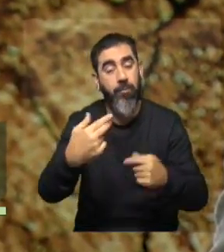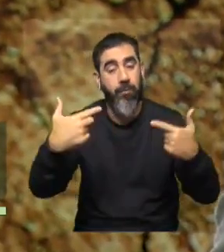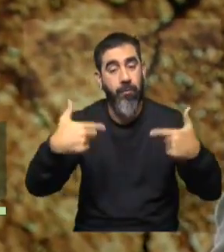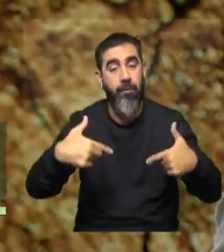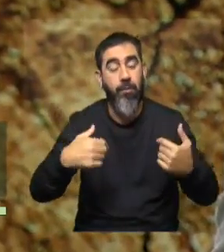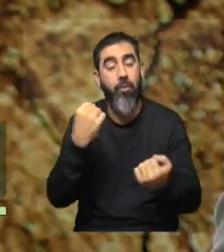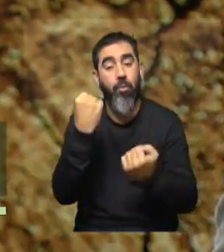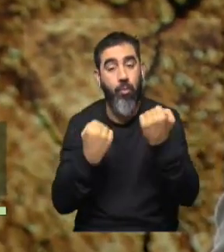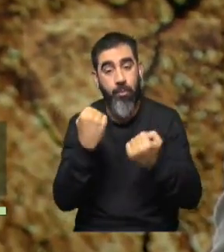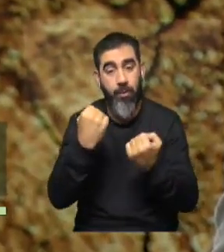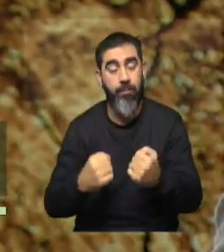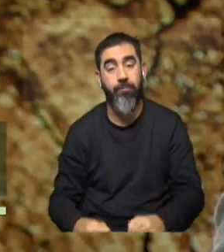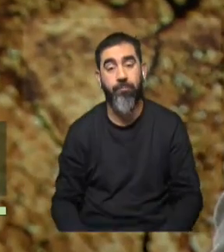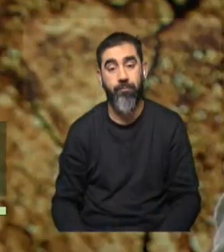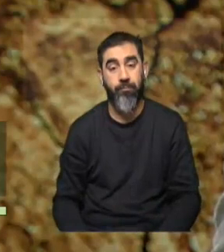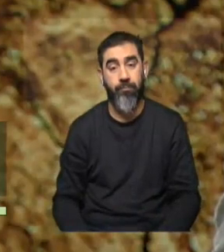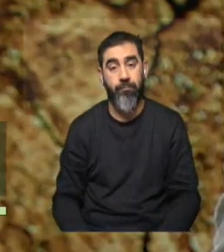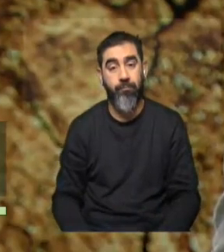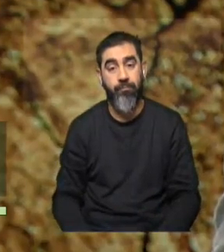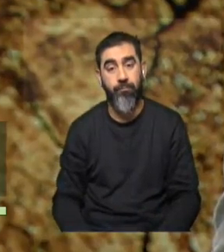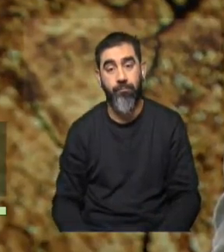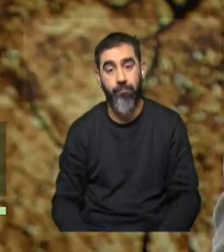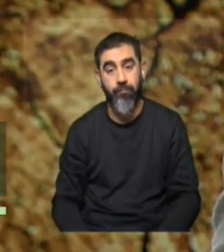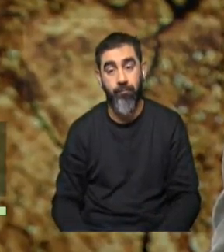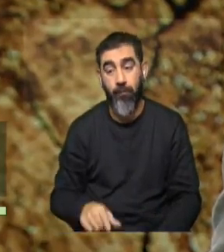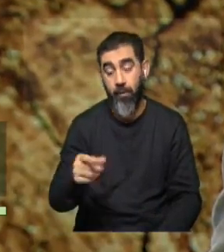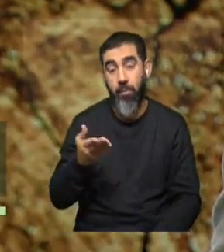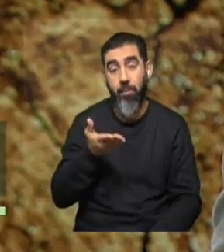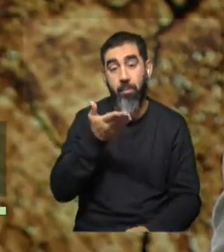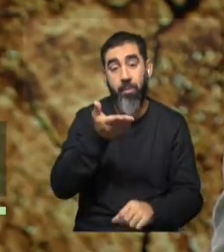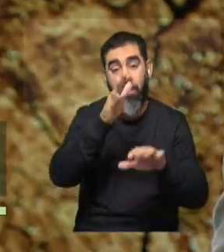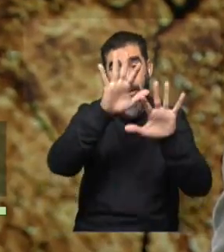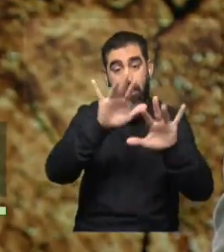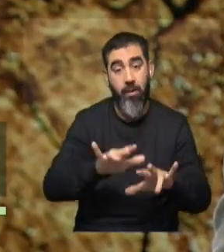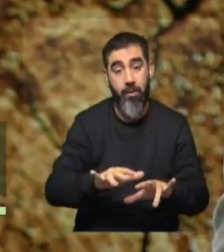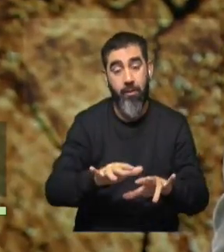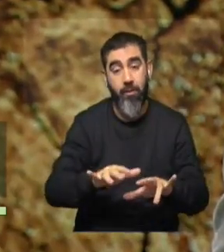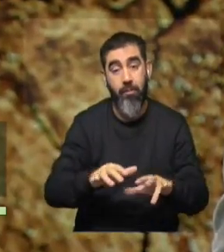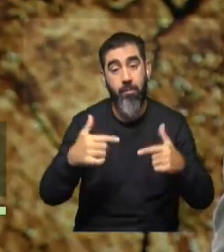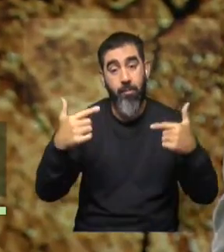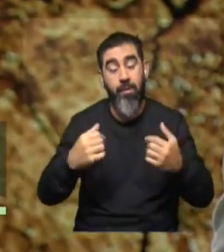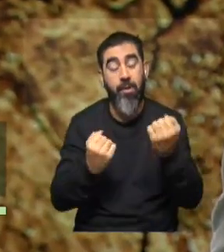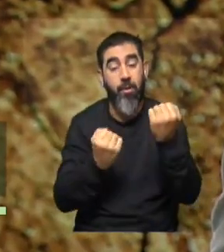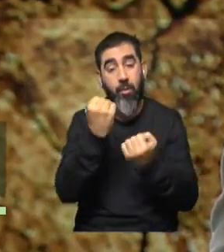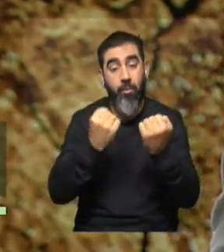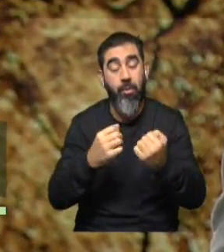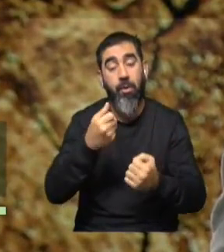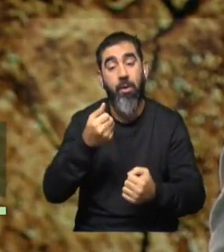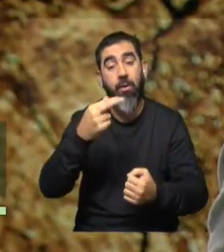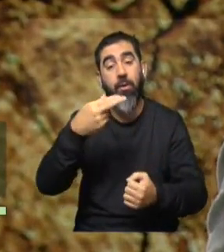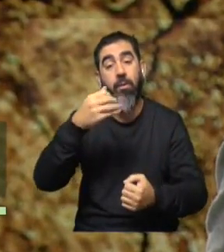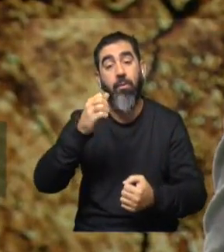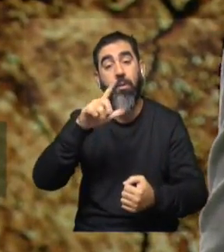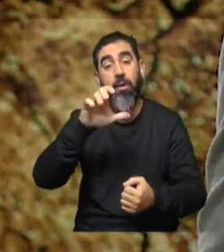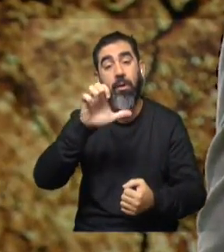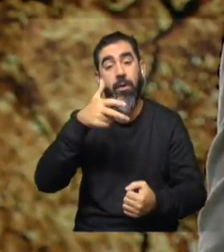objeción del Ministerio de economía Ok y eso fue lo que pedimos por una carta a la ministra que